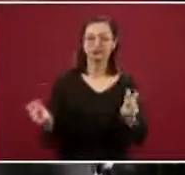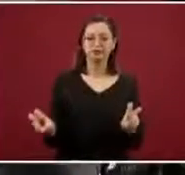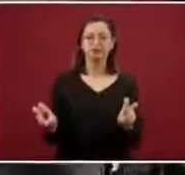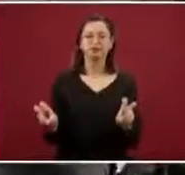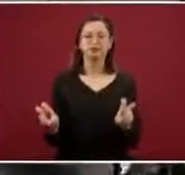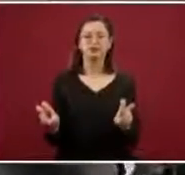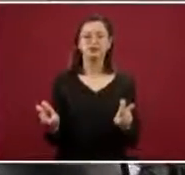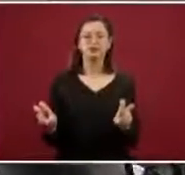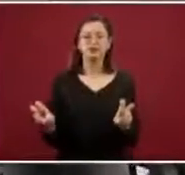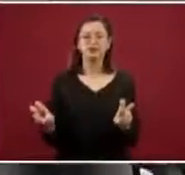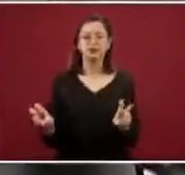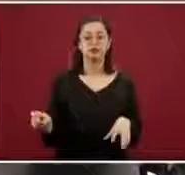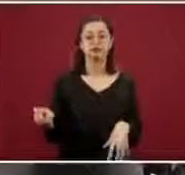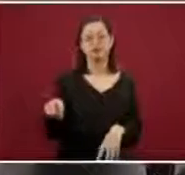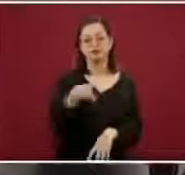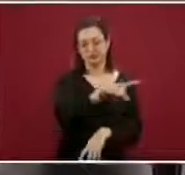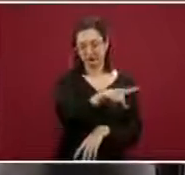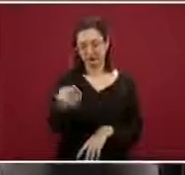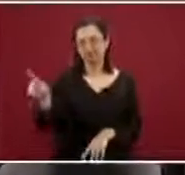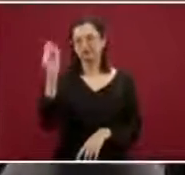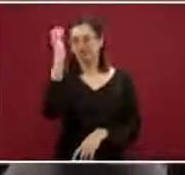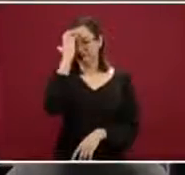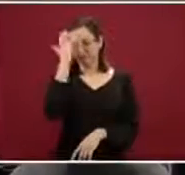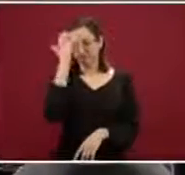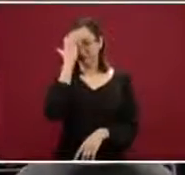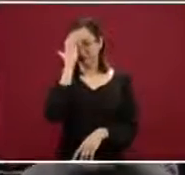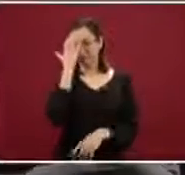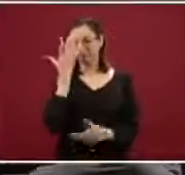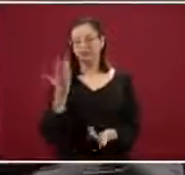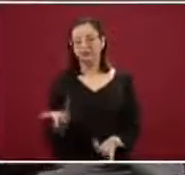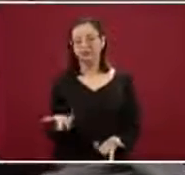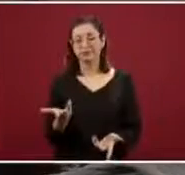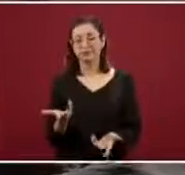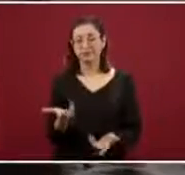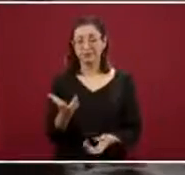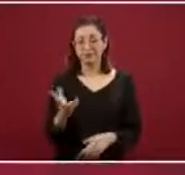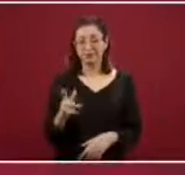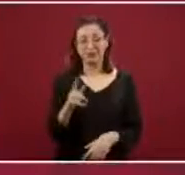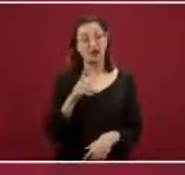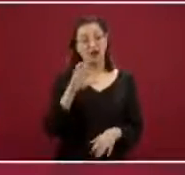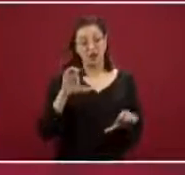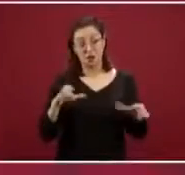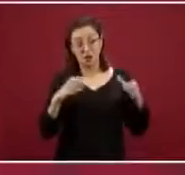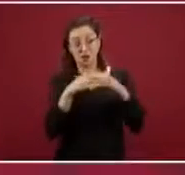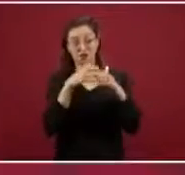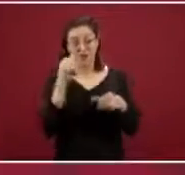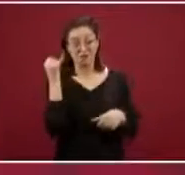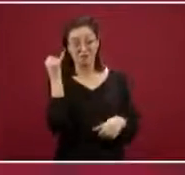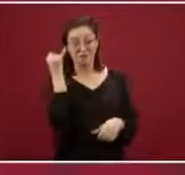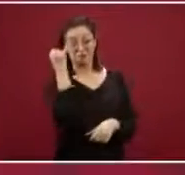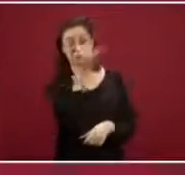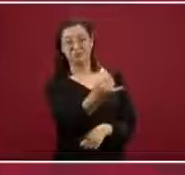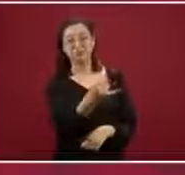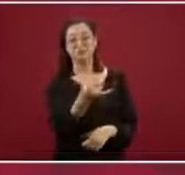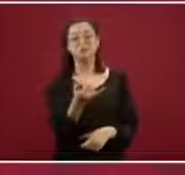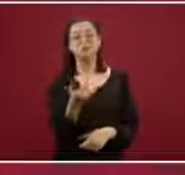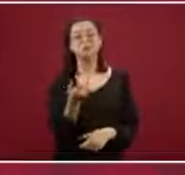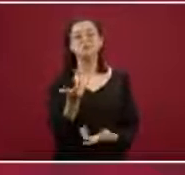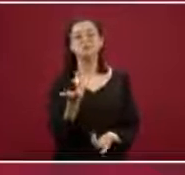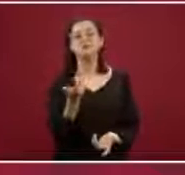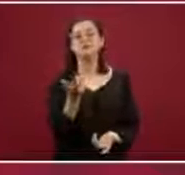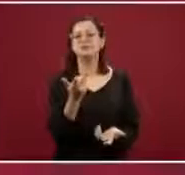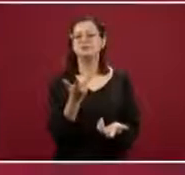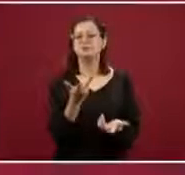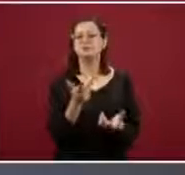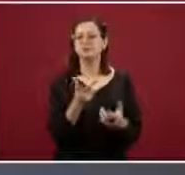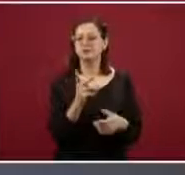se conozca cómo vive la gente en muchas